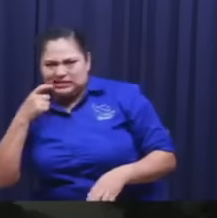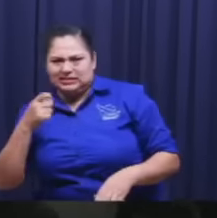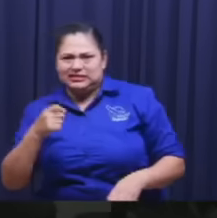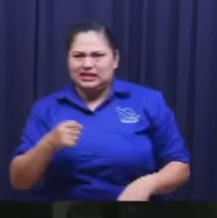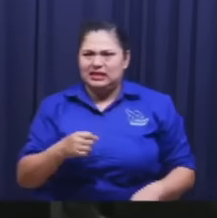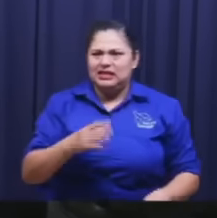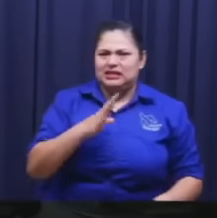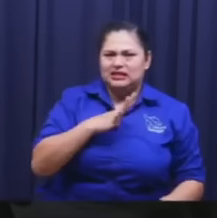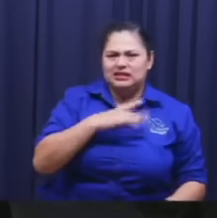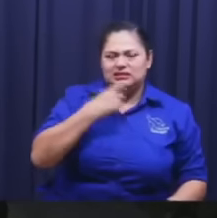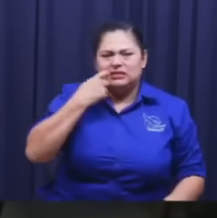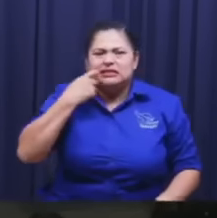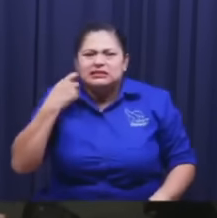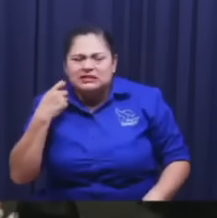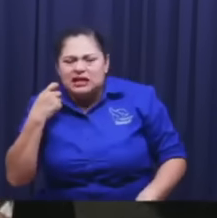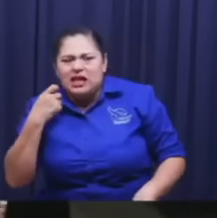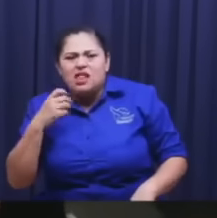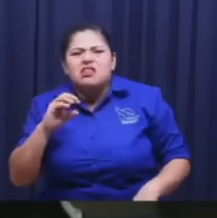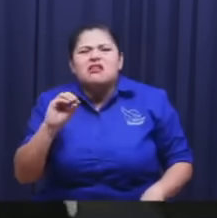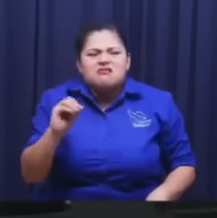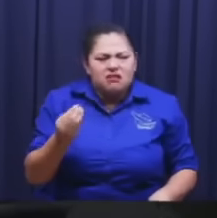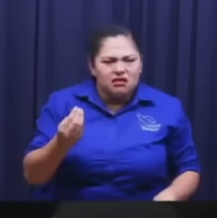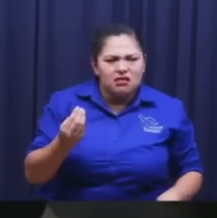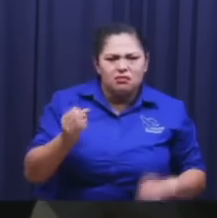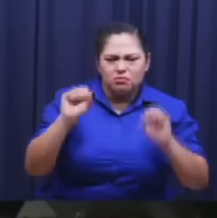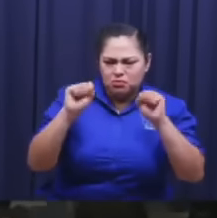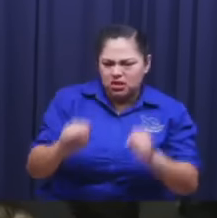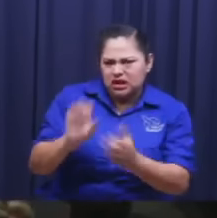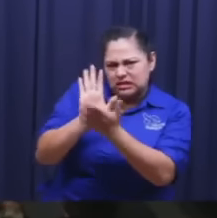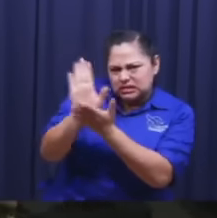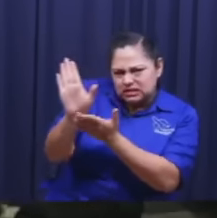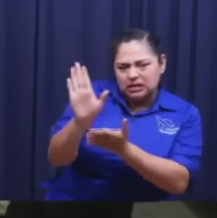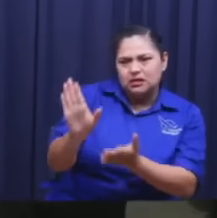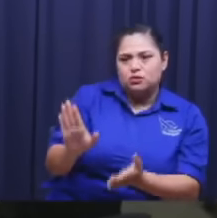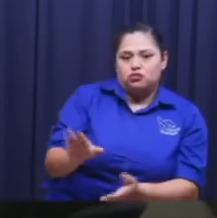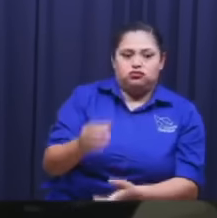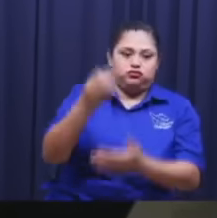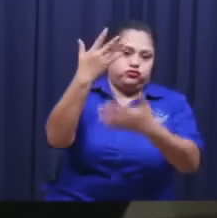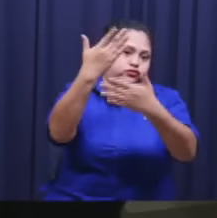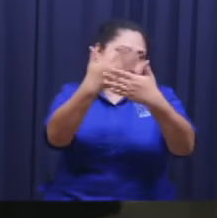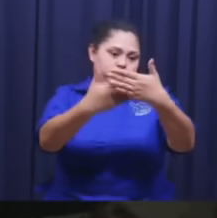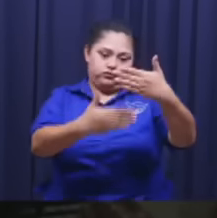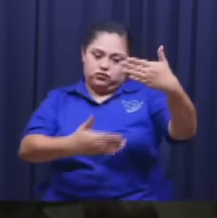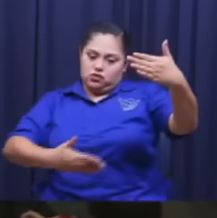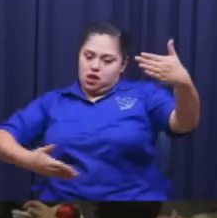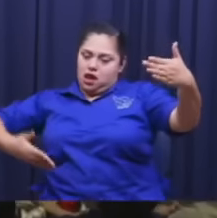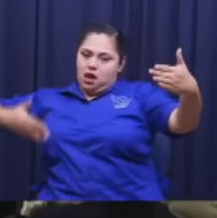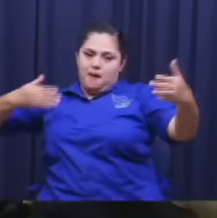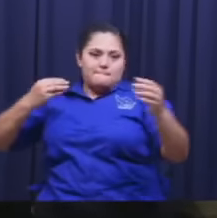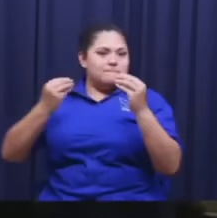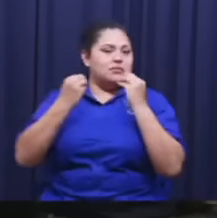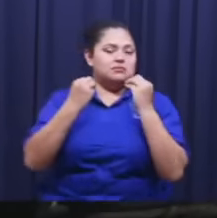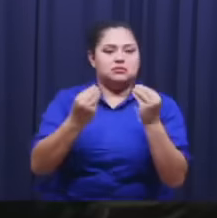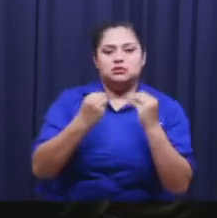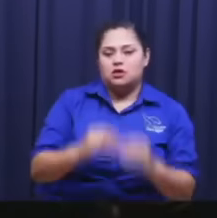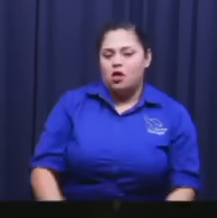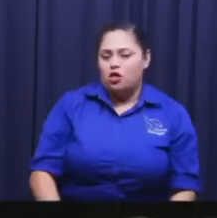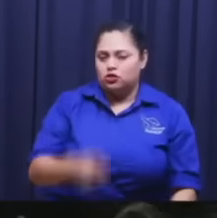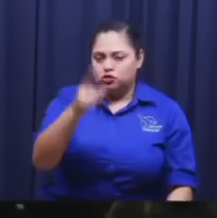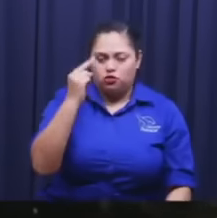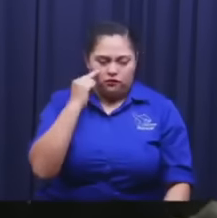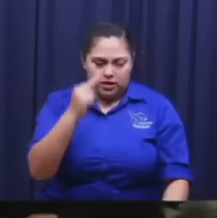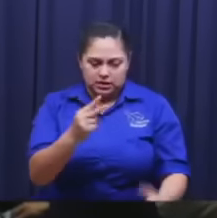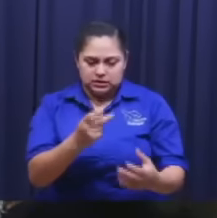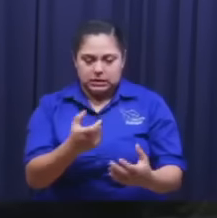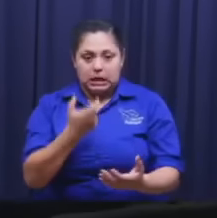de qué podría uno resistir? Mira, son un fajo ahí de billetes mal colocados y